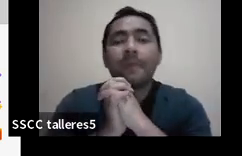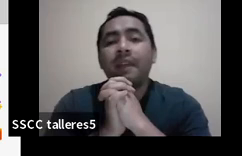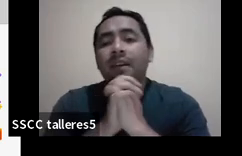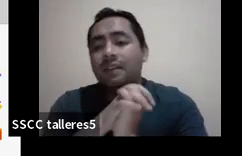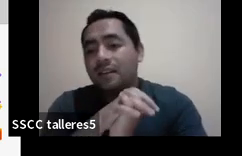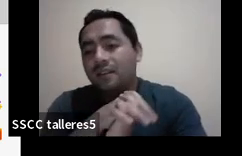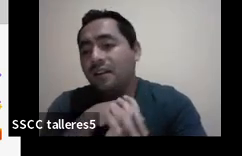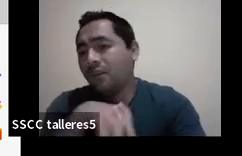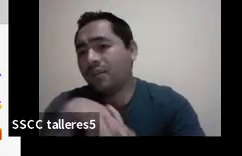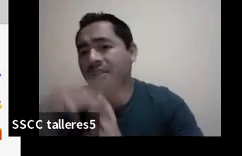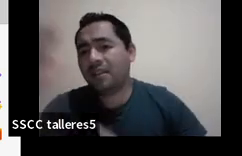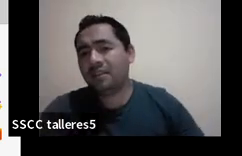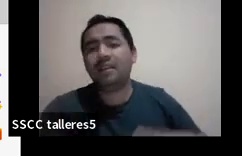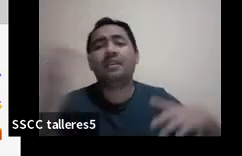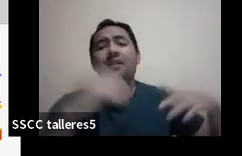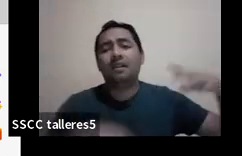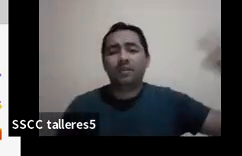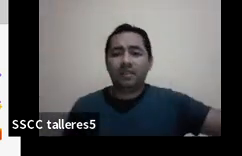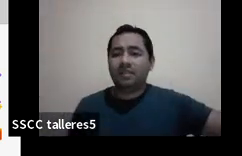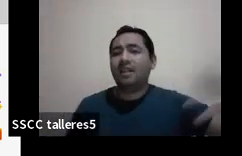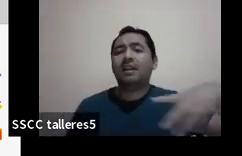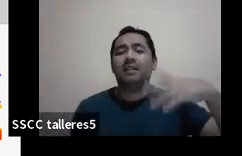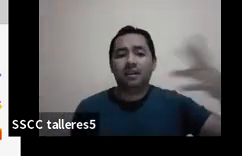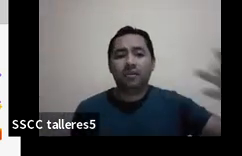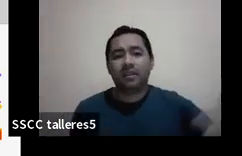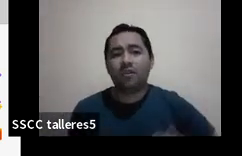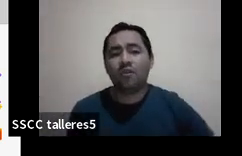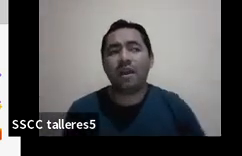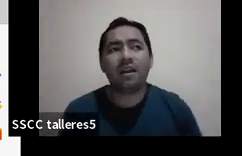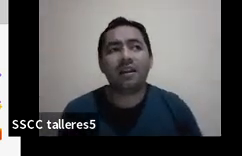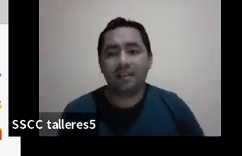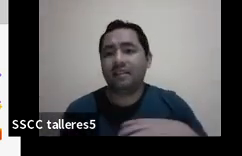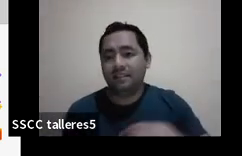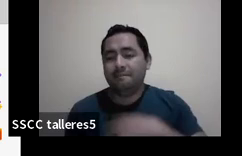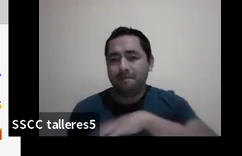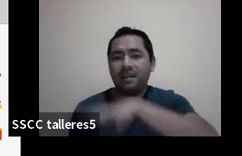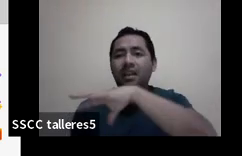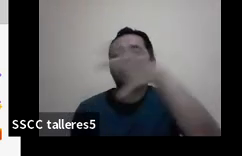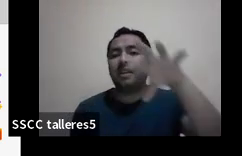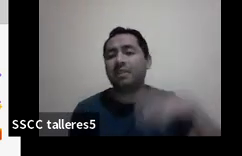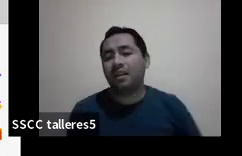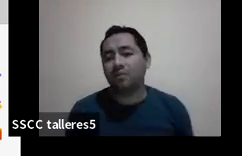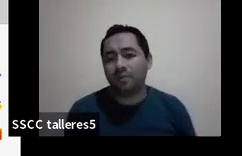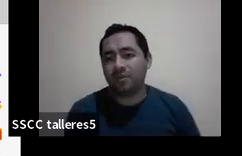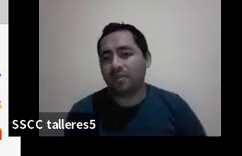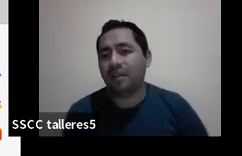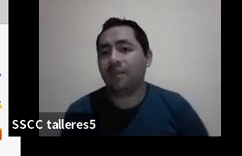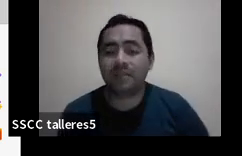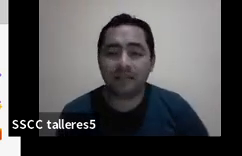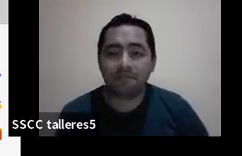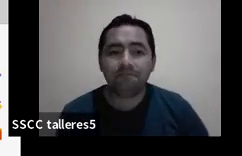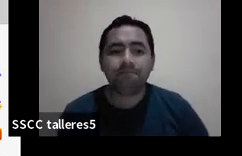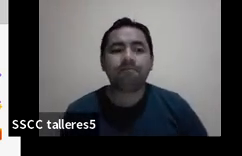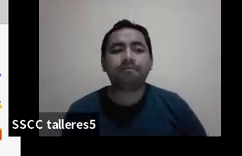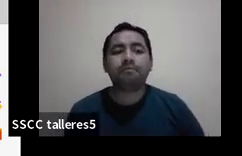peruana, en Argentina la lengua de señas argentina, la lengua de señas chilena, la lengua de señas colombiana, y así. ¿Ya? Cada país maneja su propio sistema de